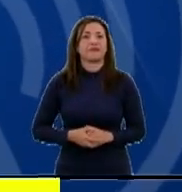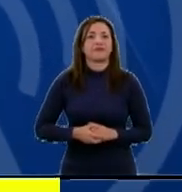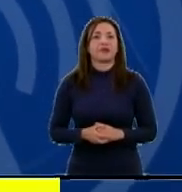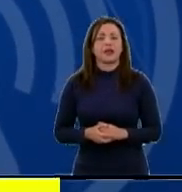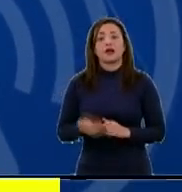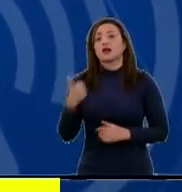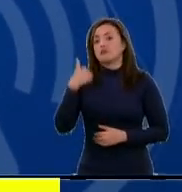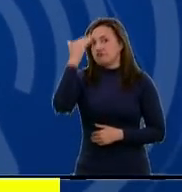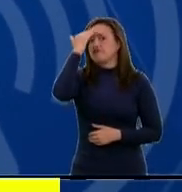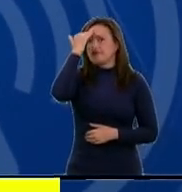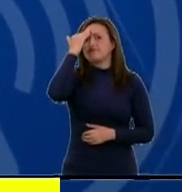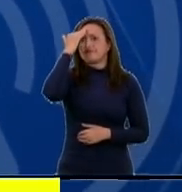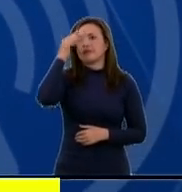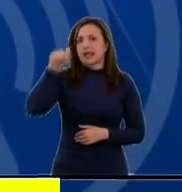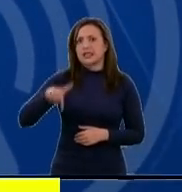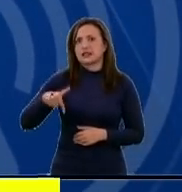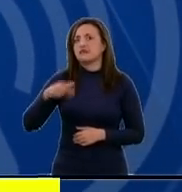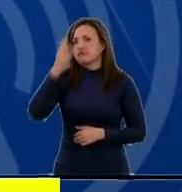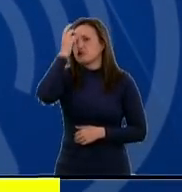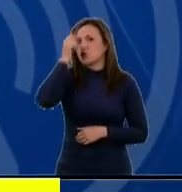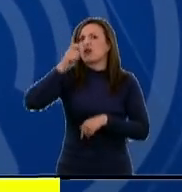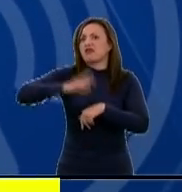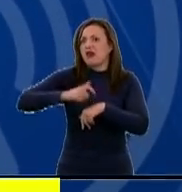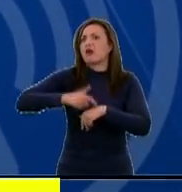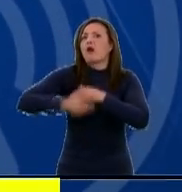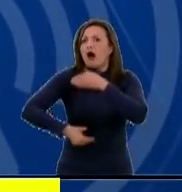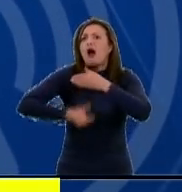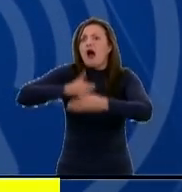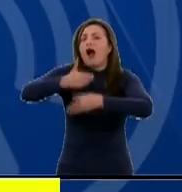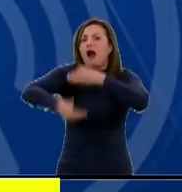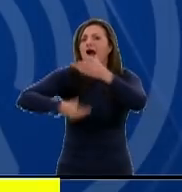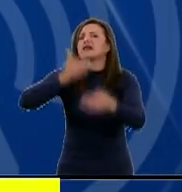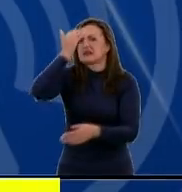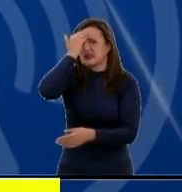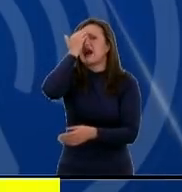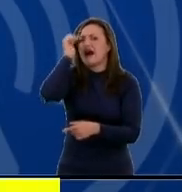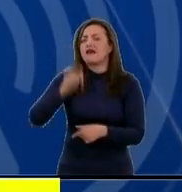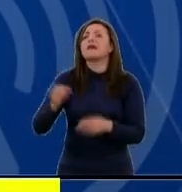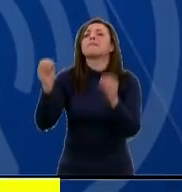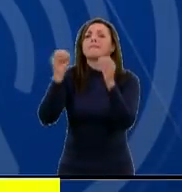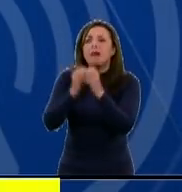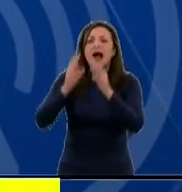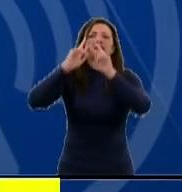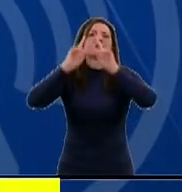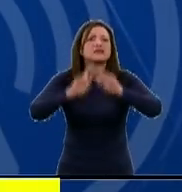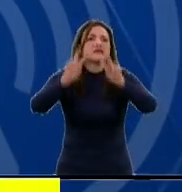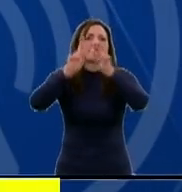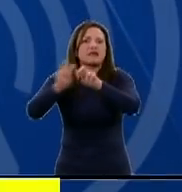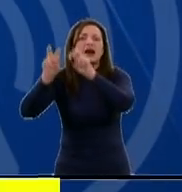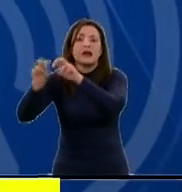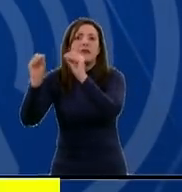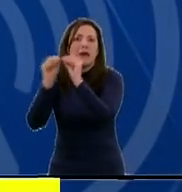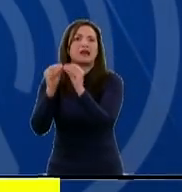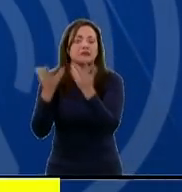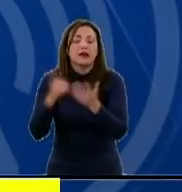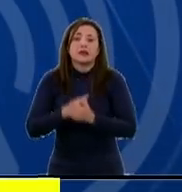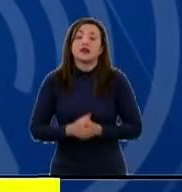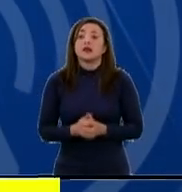Sabemos que es una larga tarea, que esto va a tomar mucho más tiempo porque vienen muchas más investigaciones. Queremos de